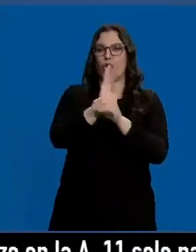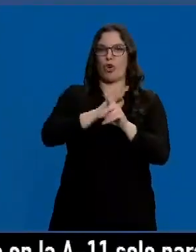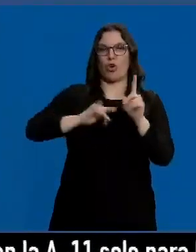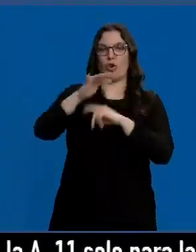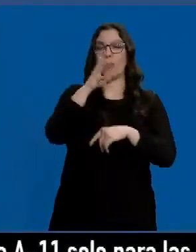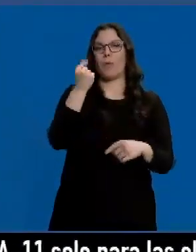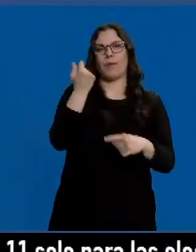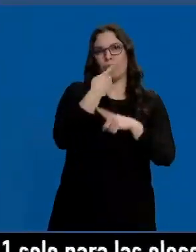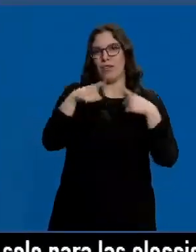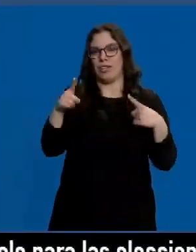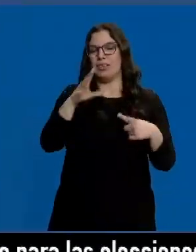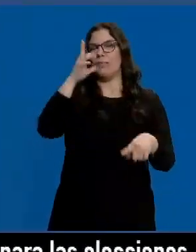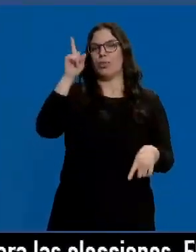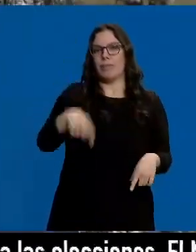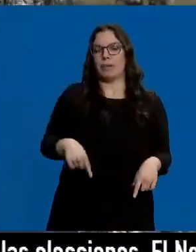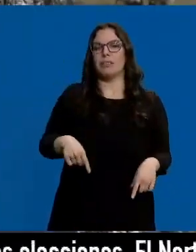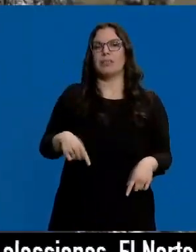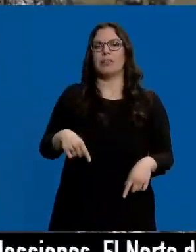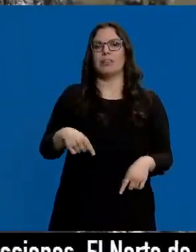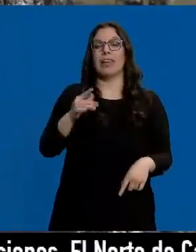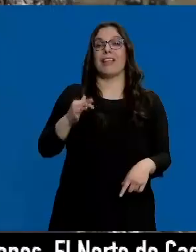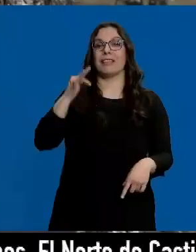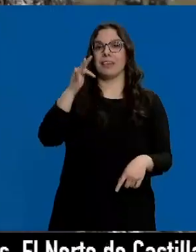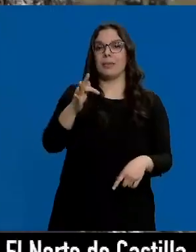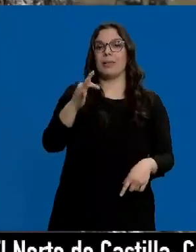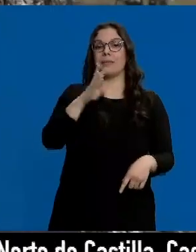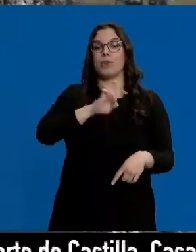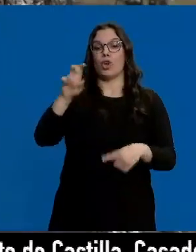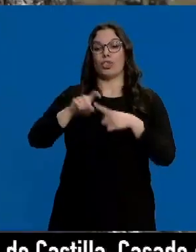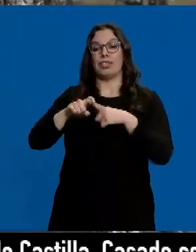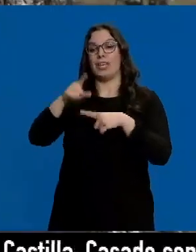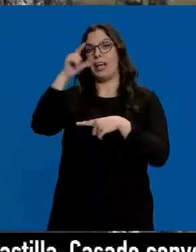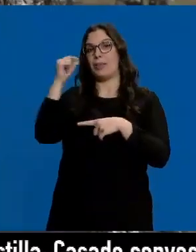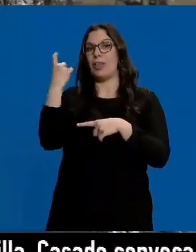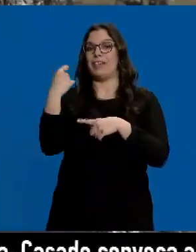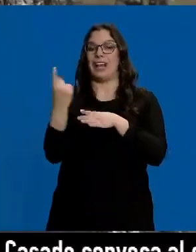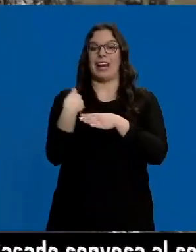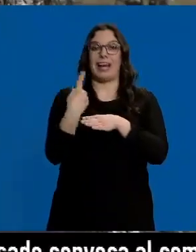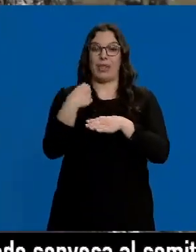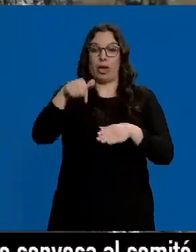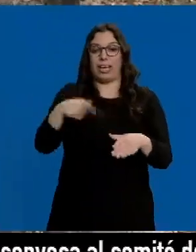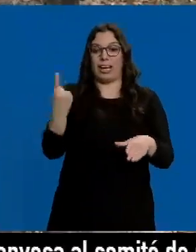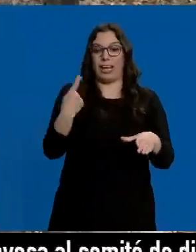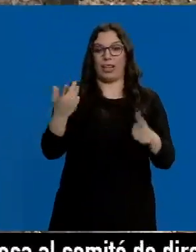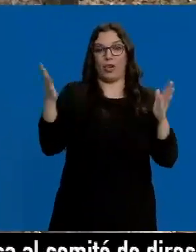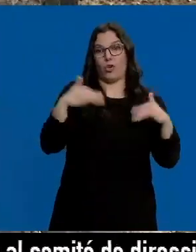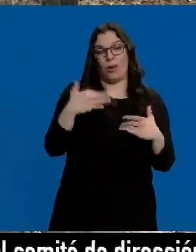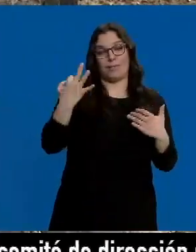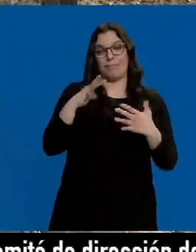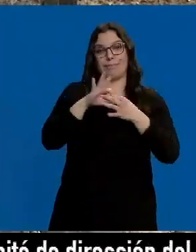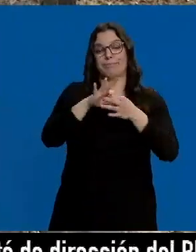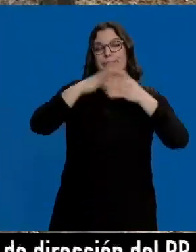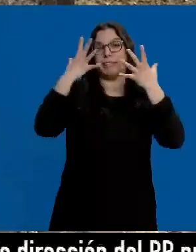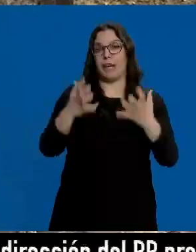diferencia de precio y porque además para cultivar el otro tipo de almendro tenemos que tener regadío y como aquí no hay regadío se secan. En la provincia